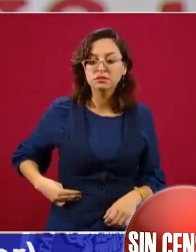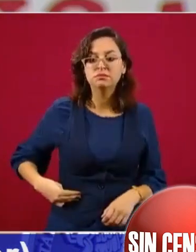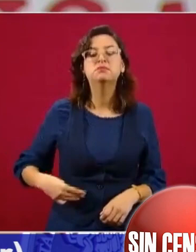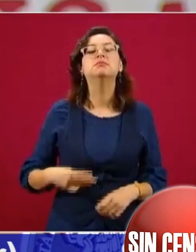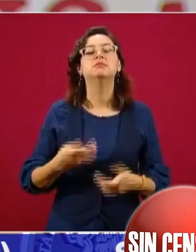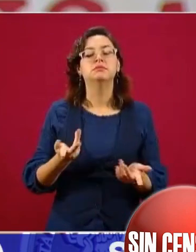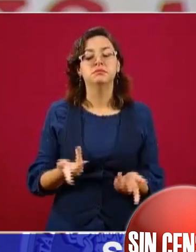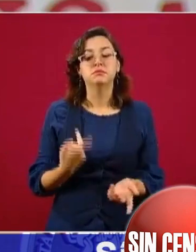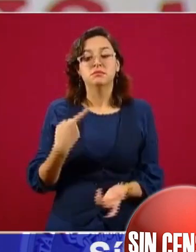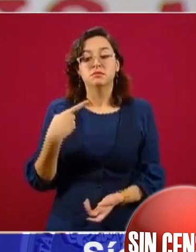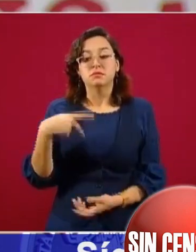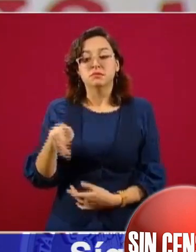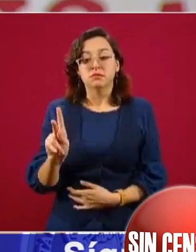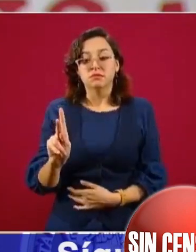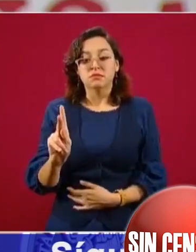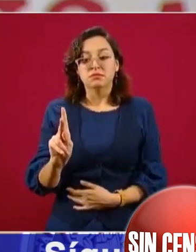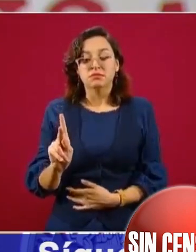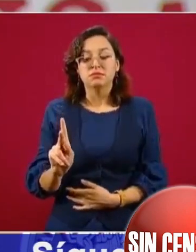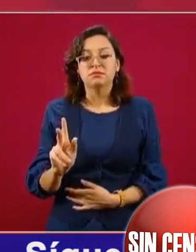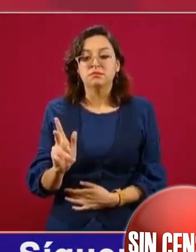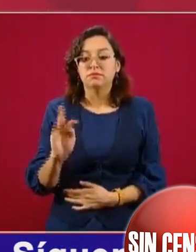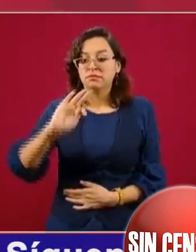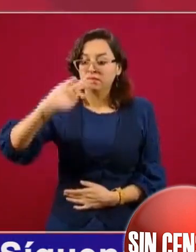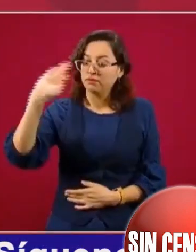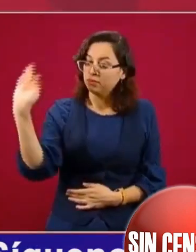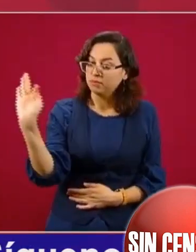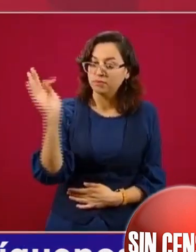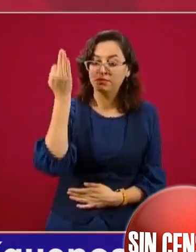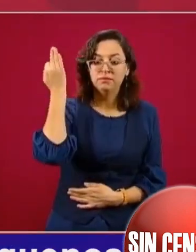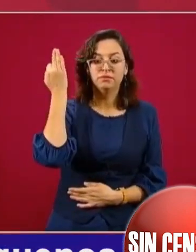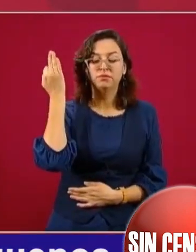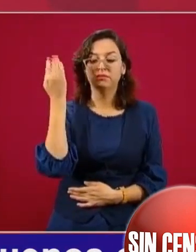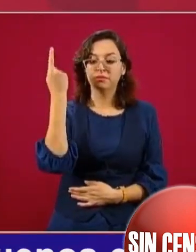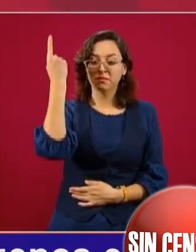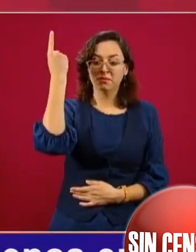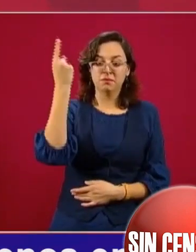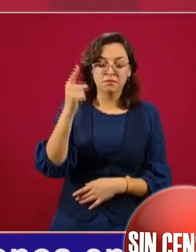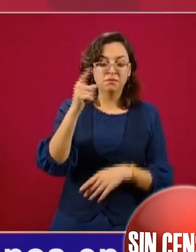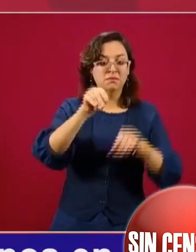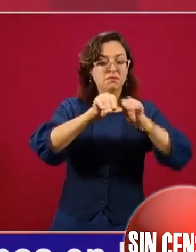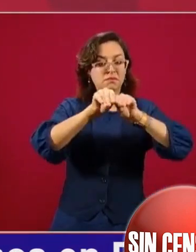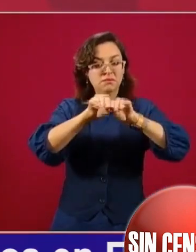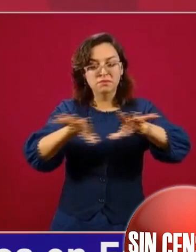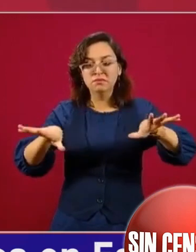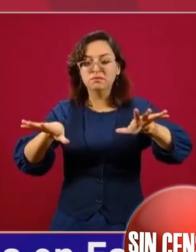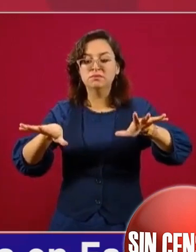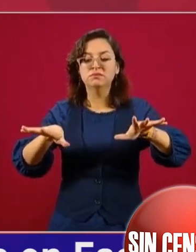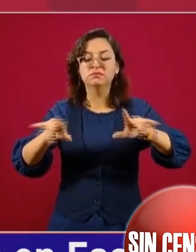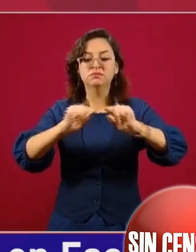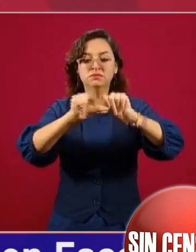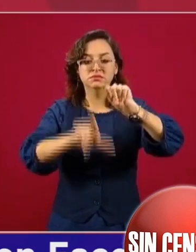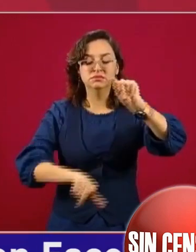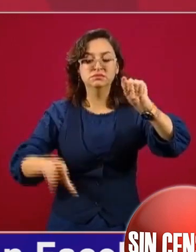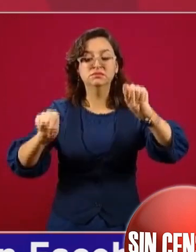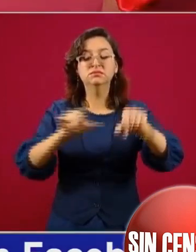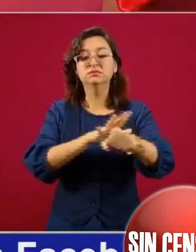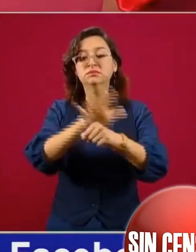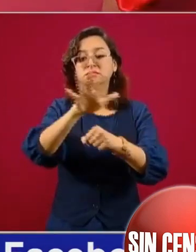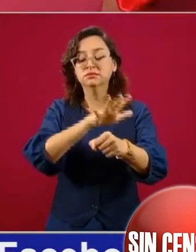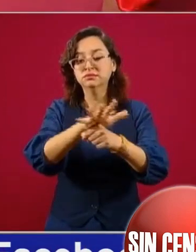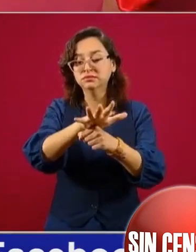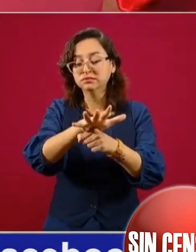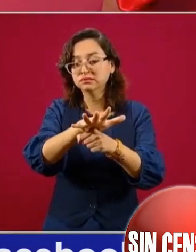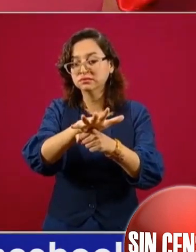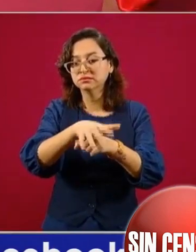pero el lineamiento general del gobierno federal es